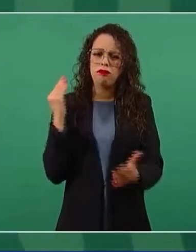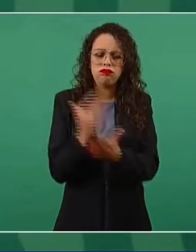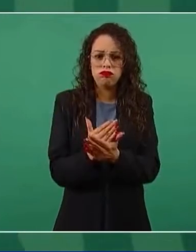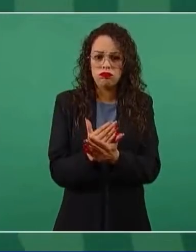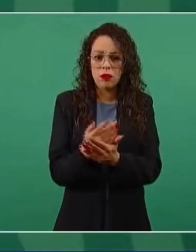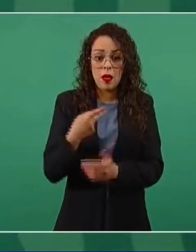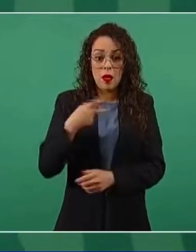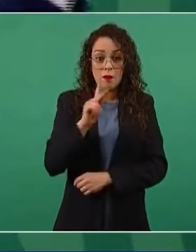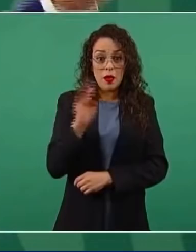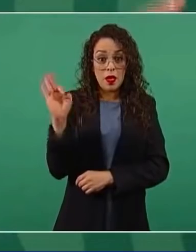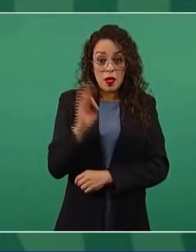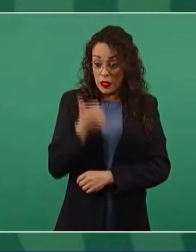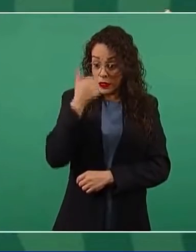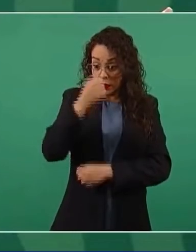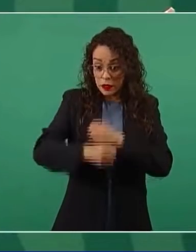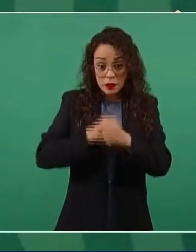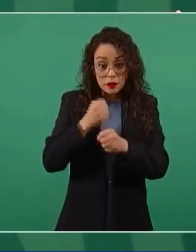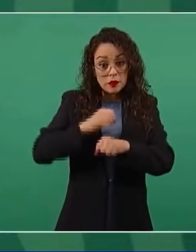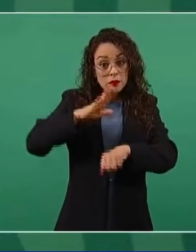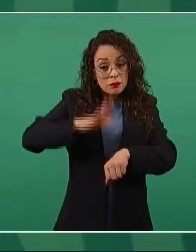más